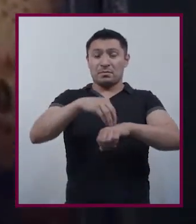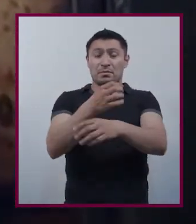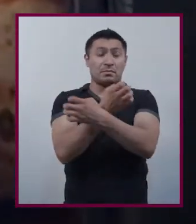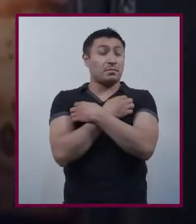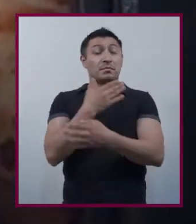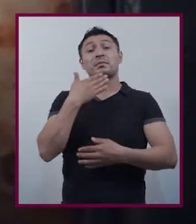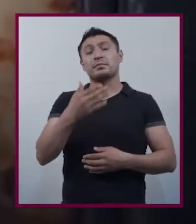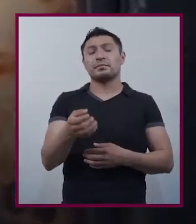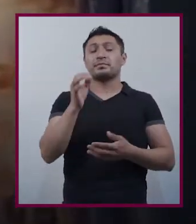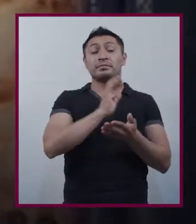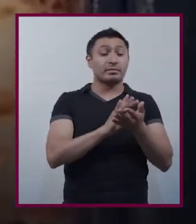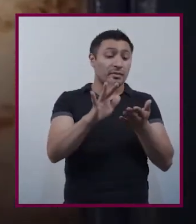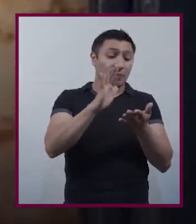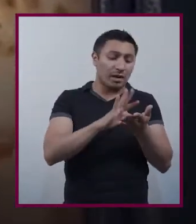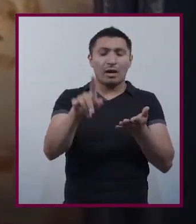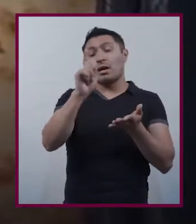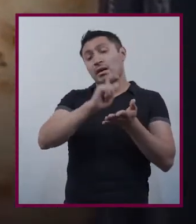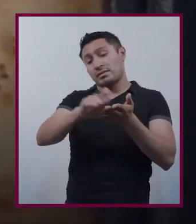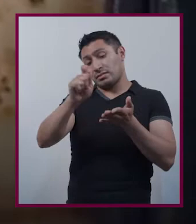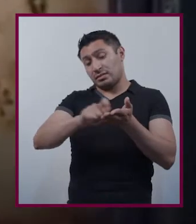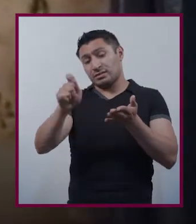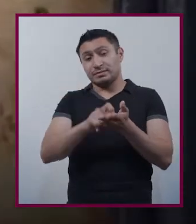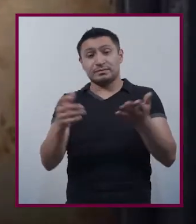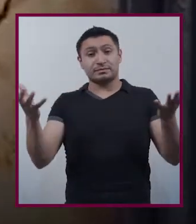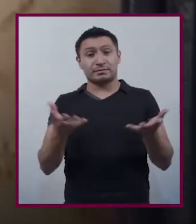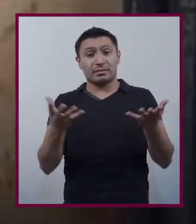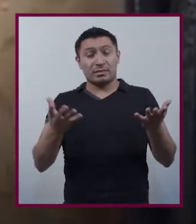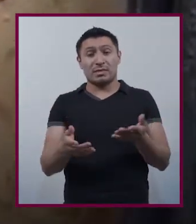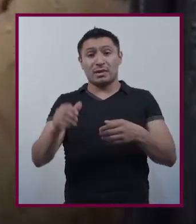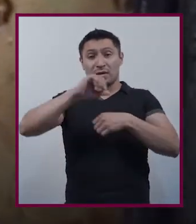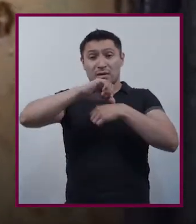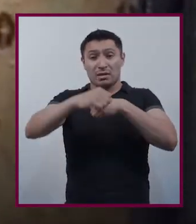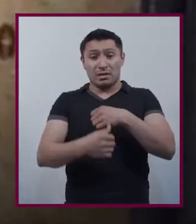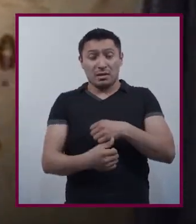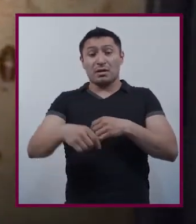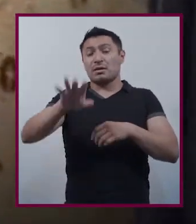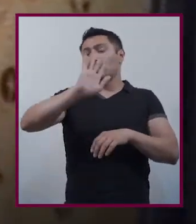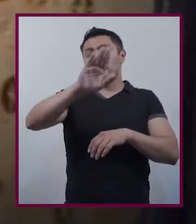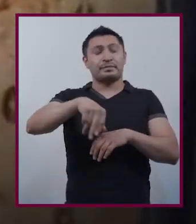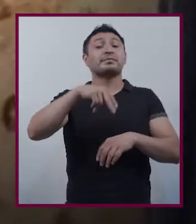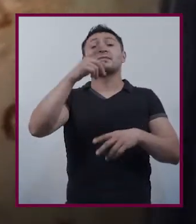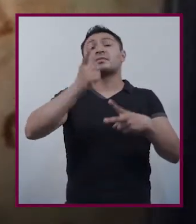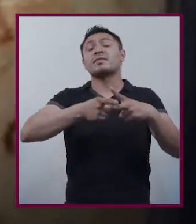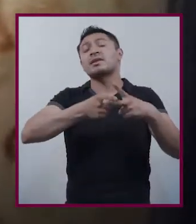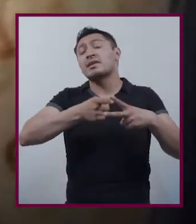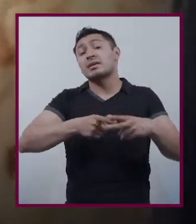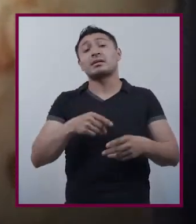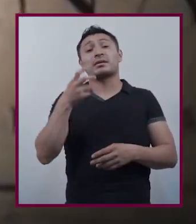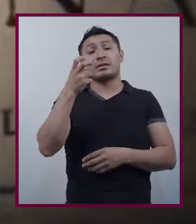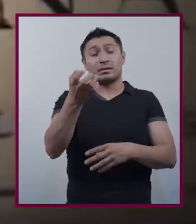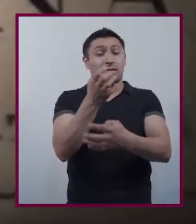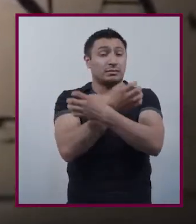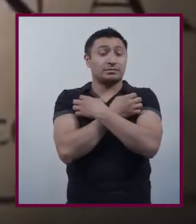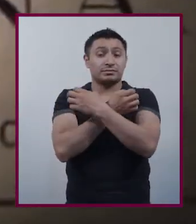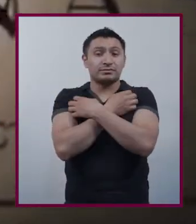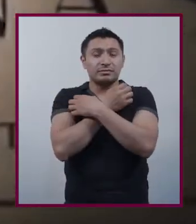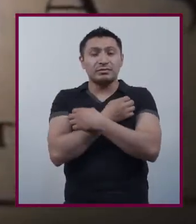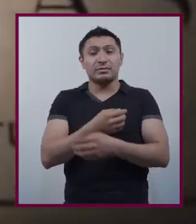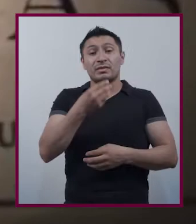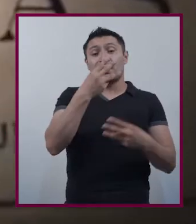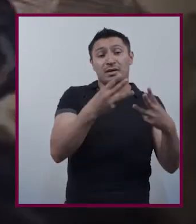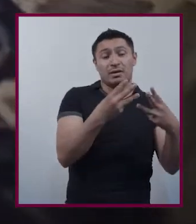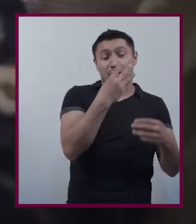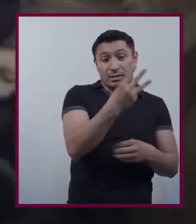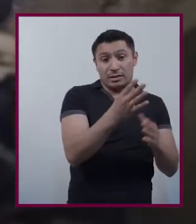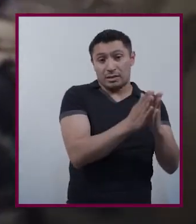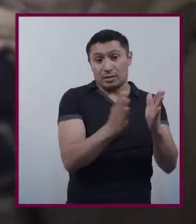así como a leer, escribir y realizar operaciones aritméticas. Esta educación la recibían desde los 3 hasta